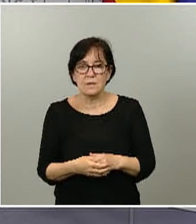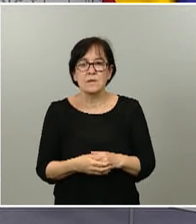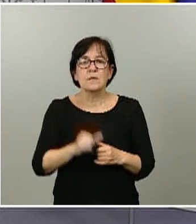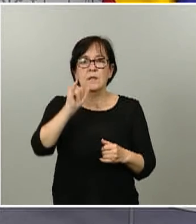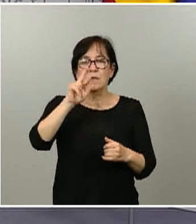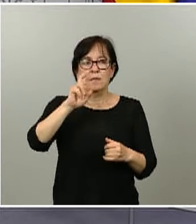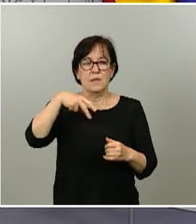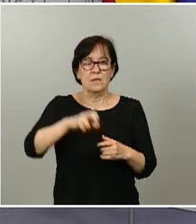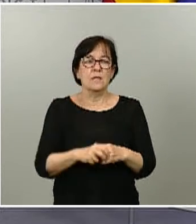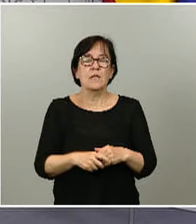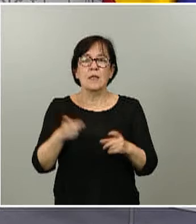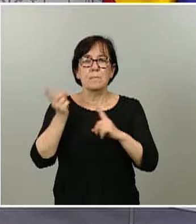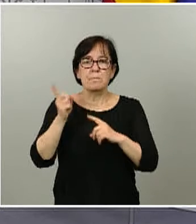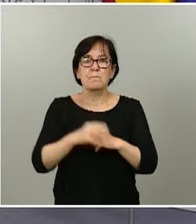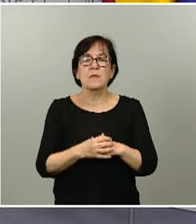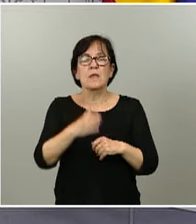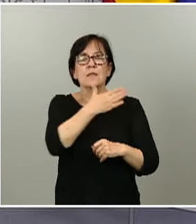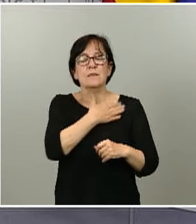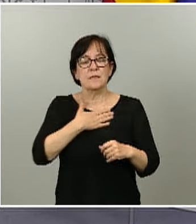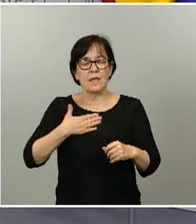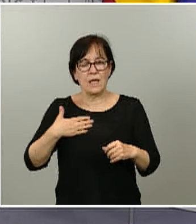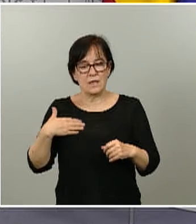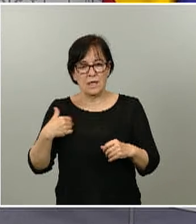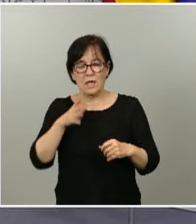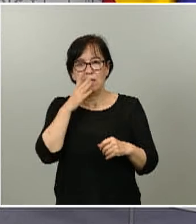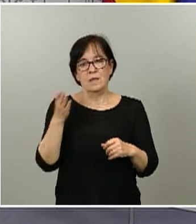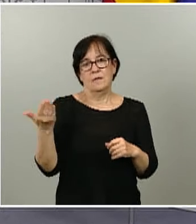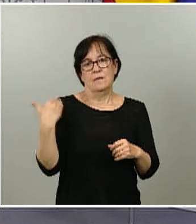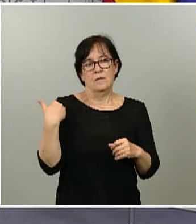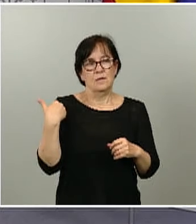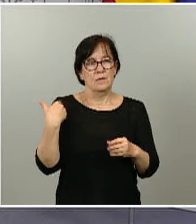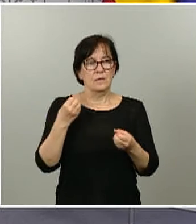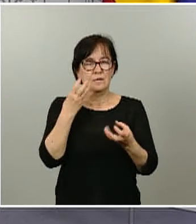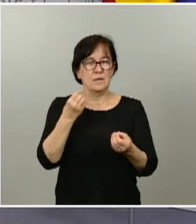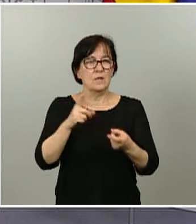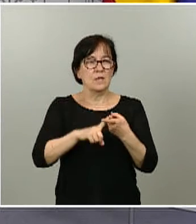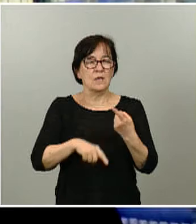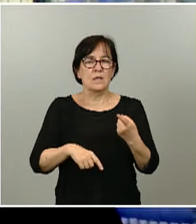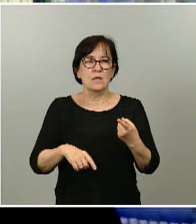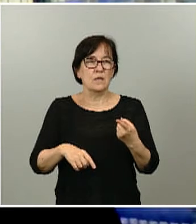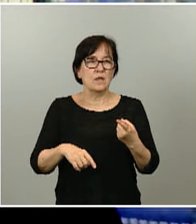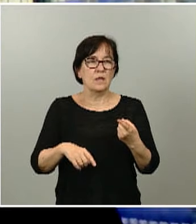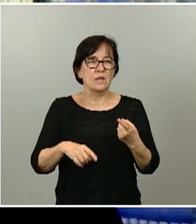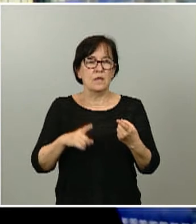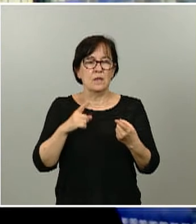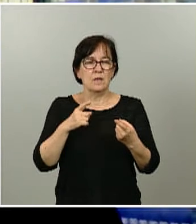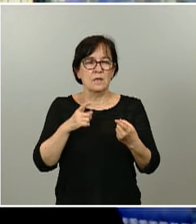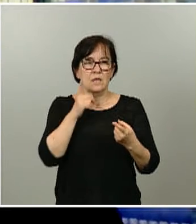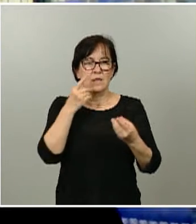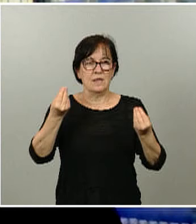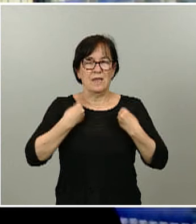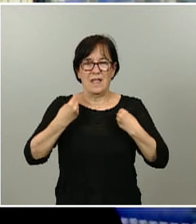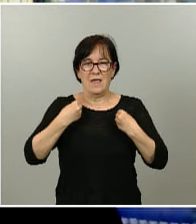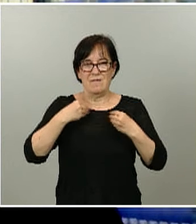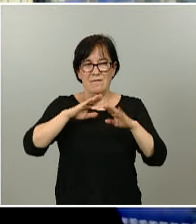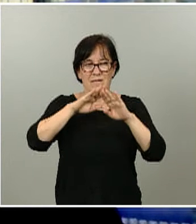Bilbao. Quería trasladarle, ministra, que ayer abríamos el informativo, otros medios también, con ese ataque a la vivienda de Idoia Mendia,